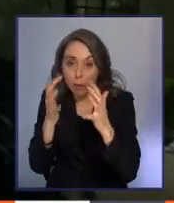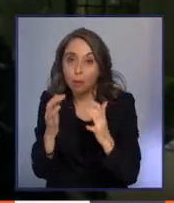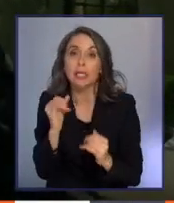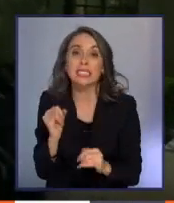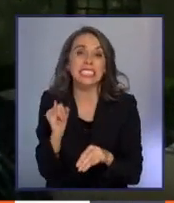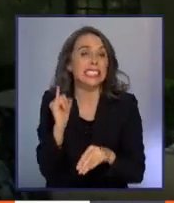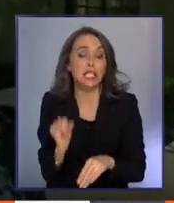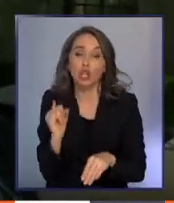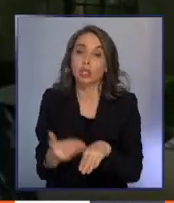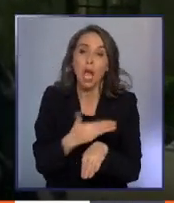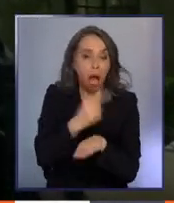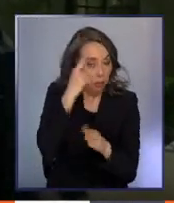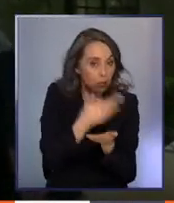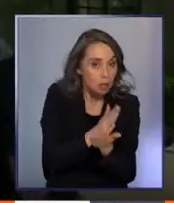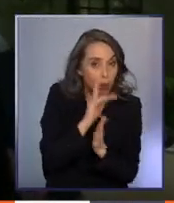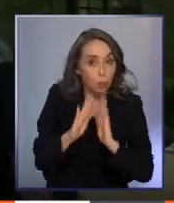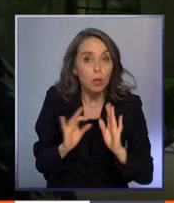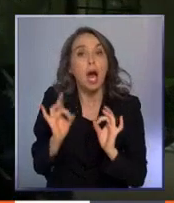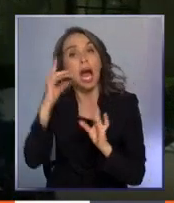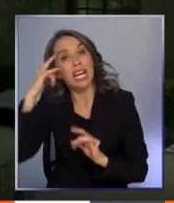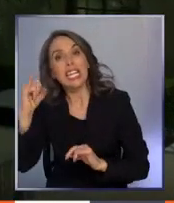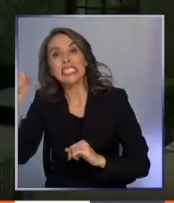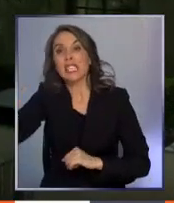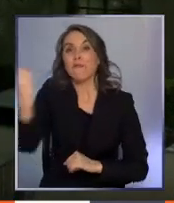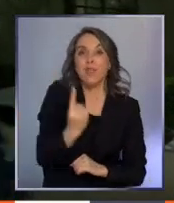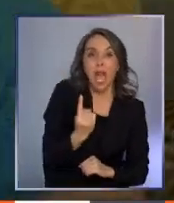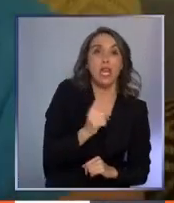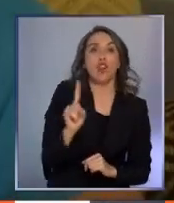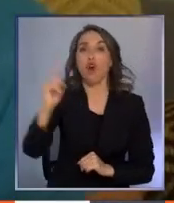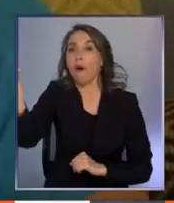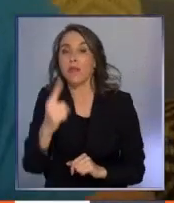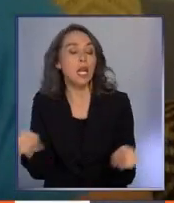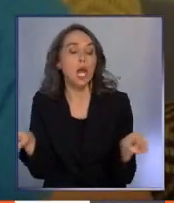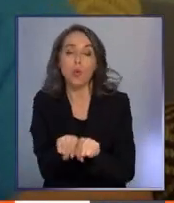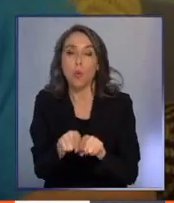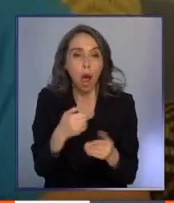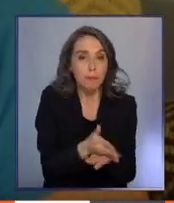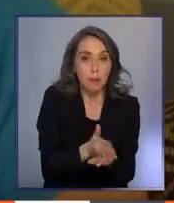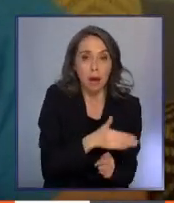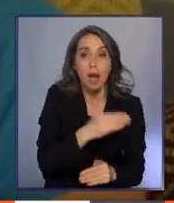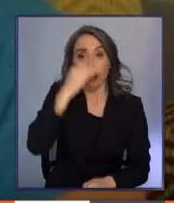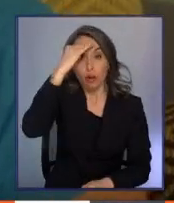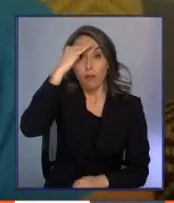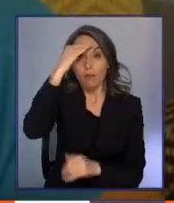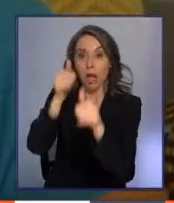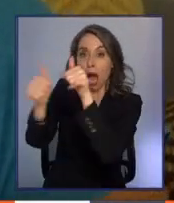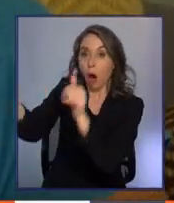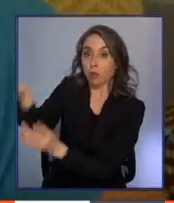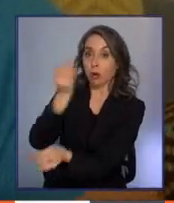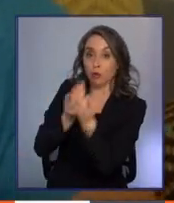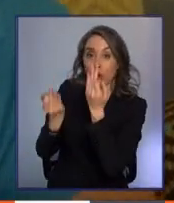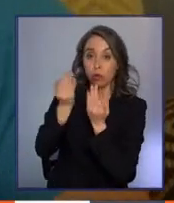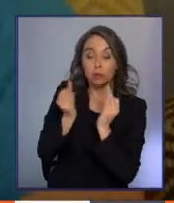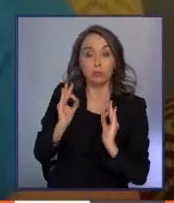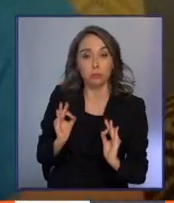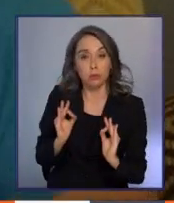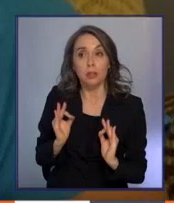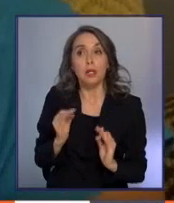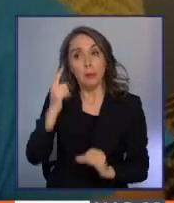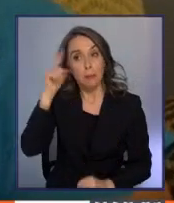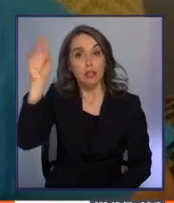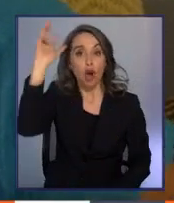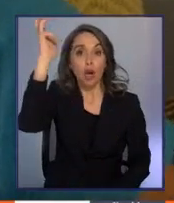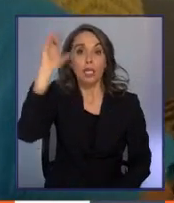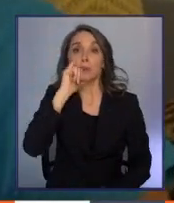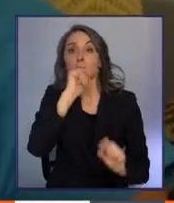o sí, aunque creemos que pueda venir, aunque creemos que no, pero hay que hacerlo igual. Confiamos en lo que dicen las autoridades, pero con el clima, pues